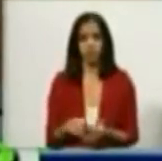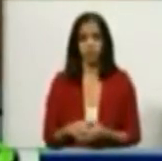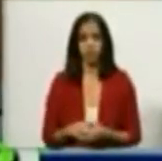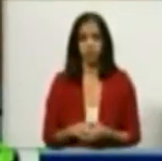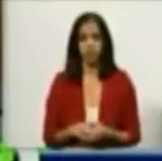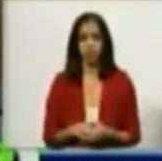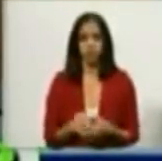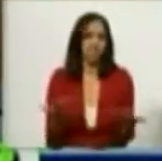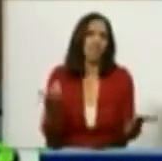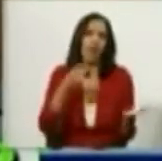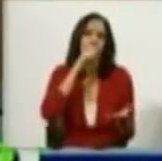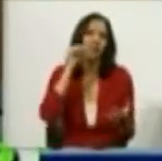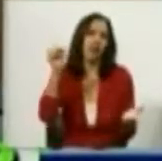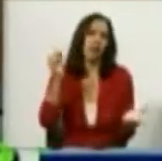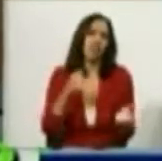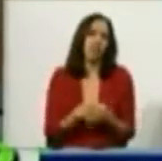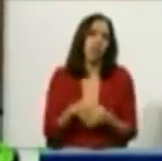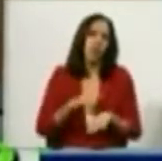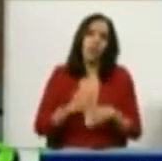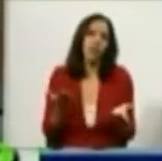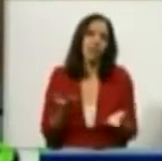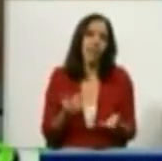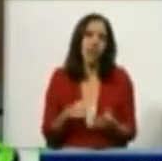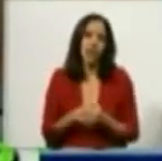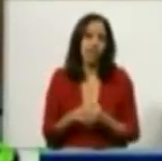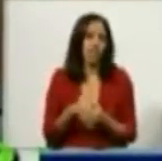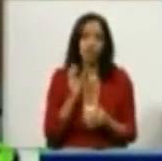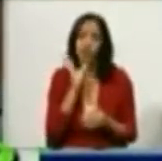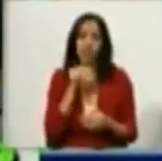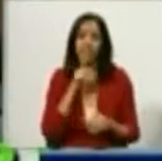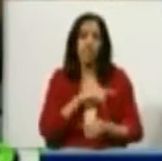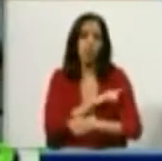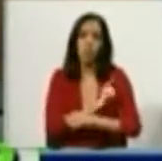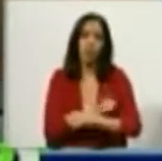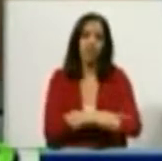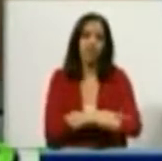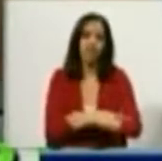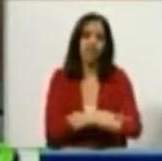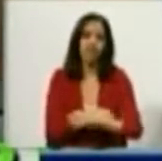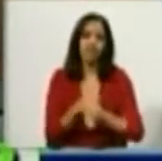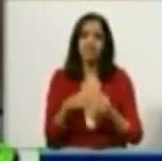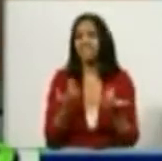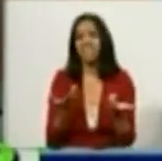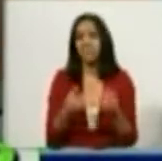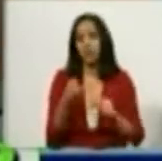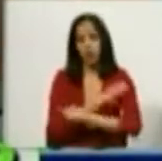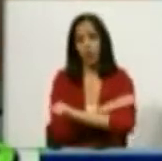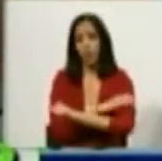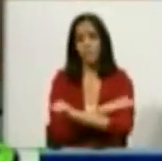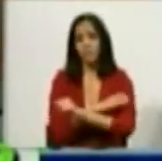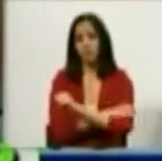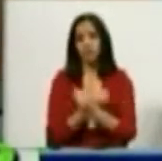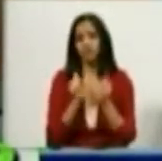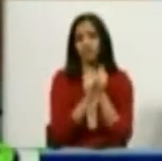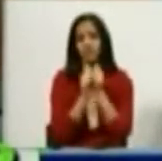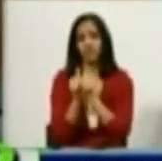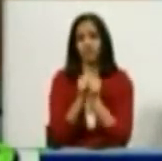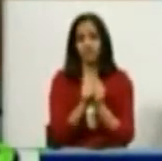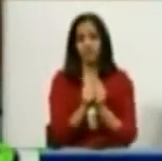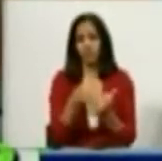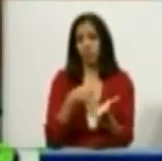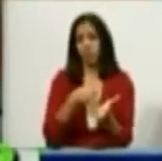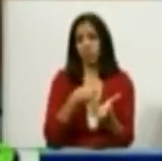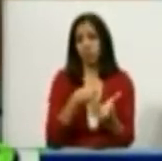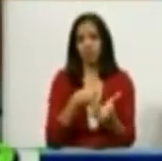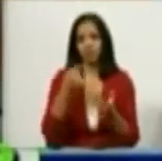del maderismo modismo porque aunque no estén en el poder siendo su pata opositora conveniente plan dengue pues